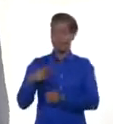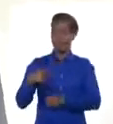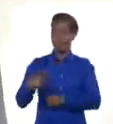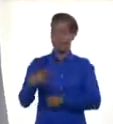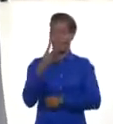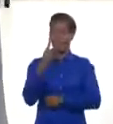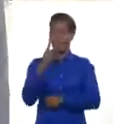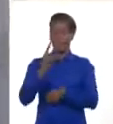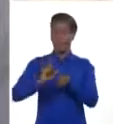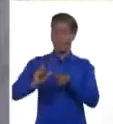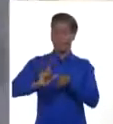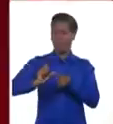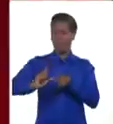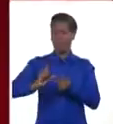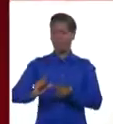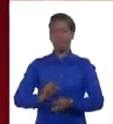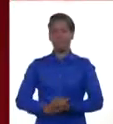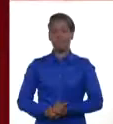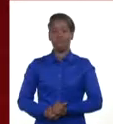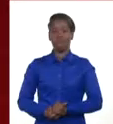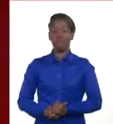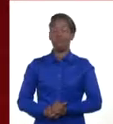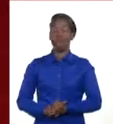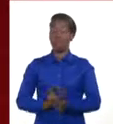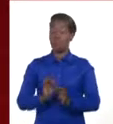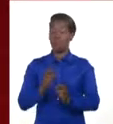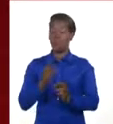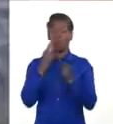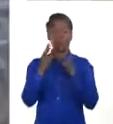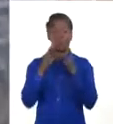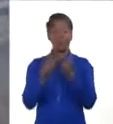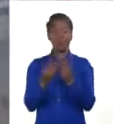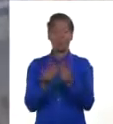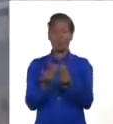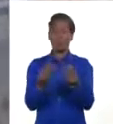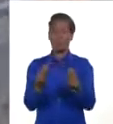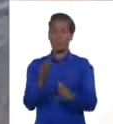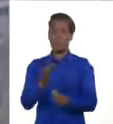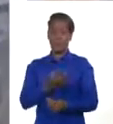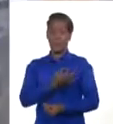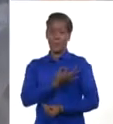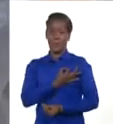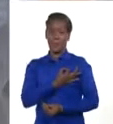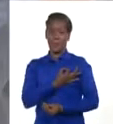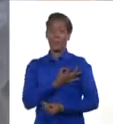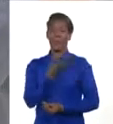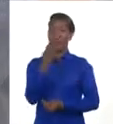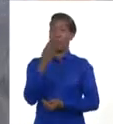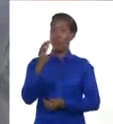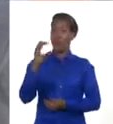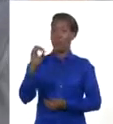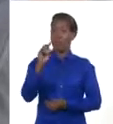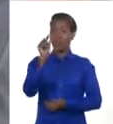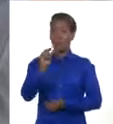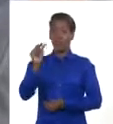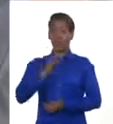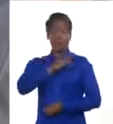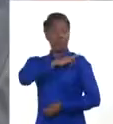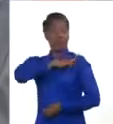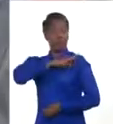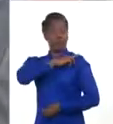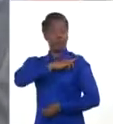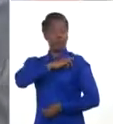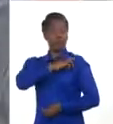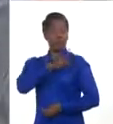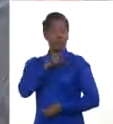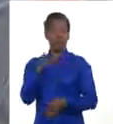Dirección Nacional de la ANAP. En la ceremonia se otorgó además la medalla Romárico Cordero a 40 cuadros y asociados a la organización